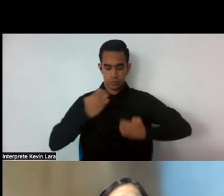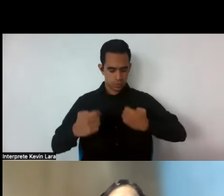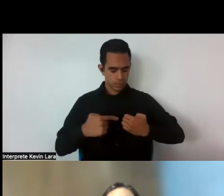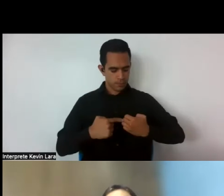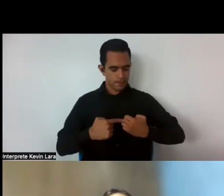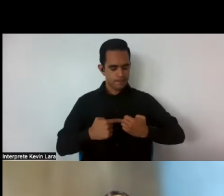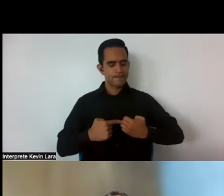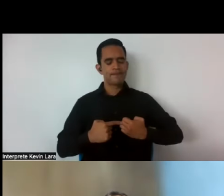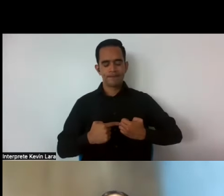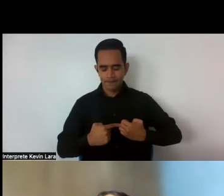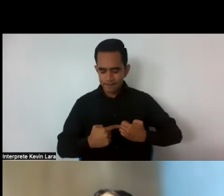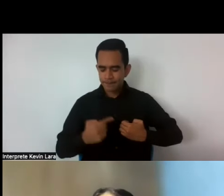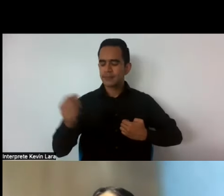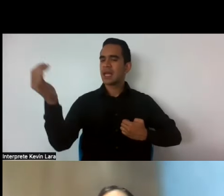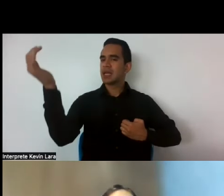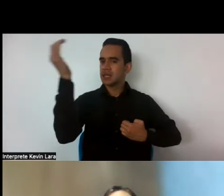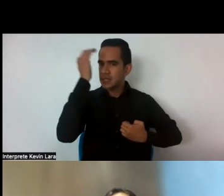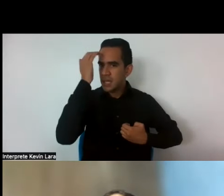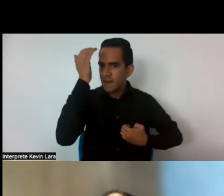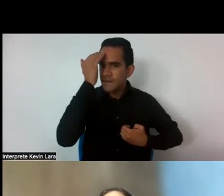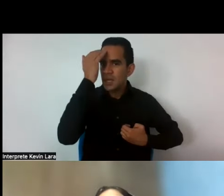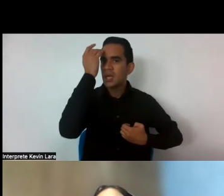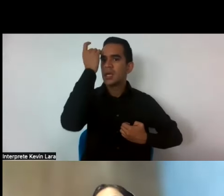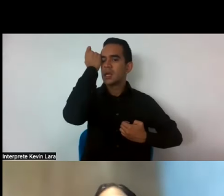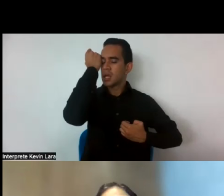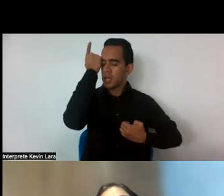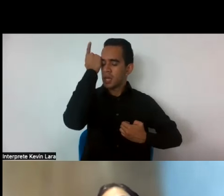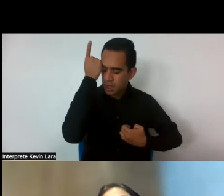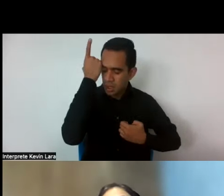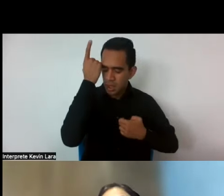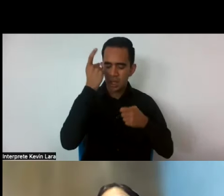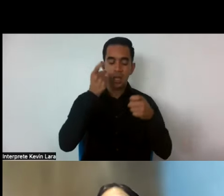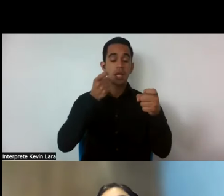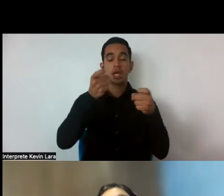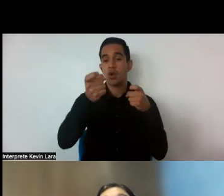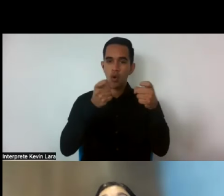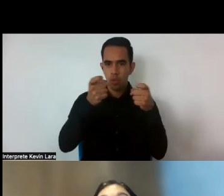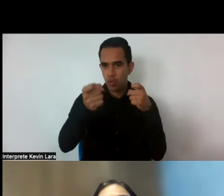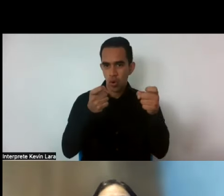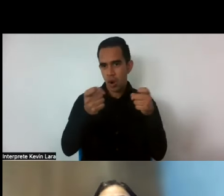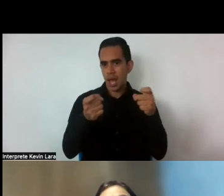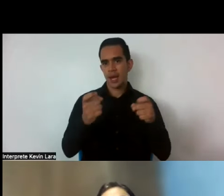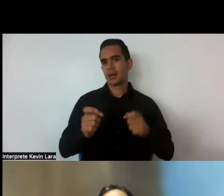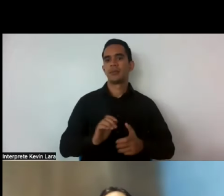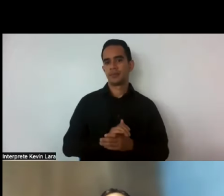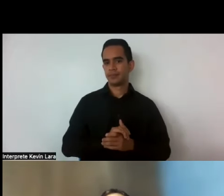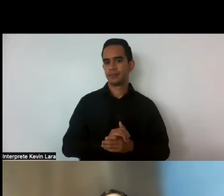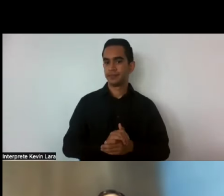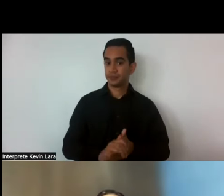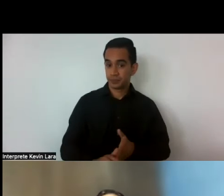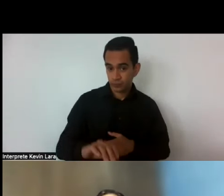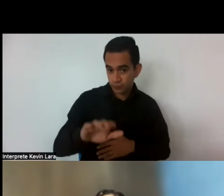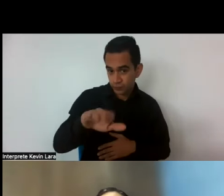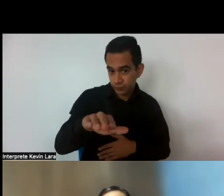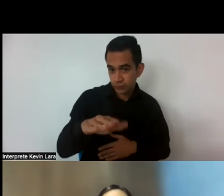entiendo mis emociones, uno, me permite conocerme muchísimo mejor. Dos,